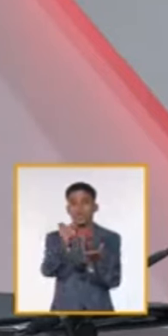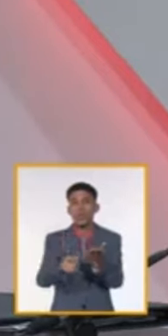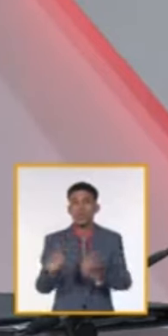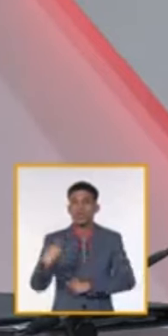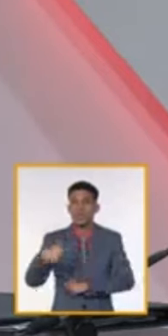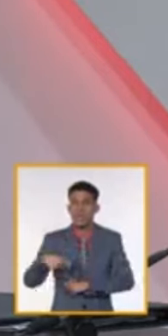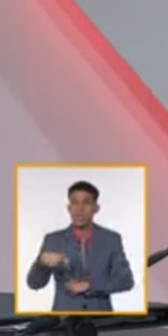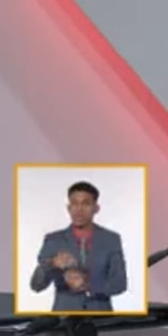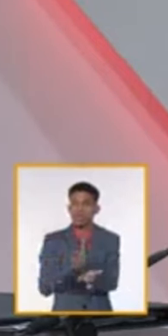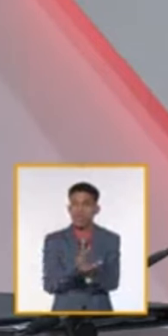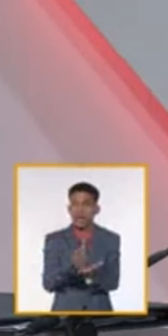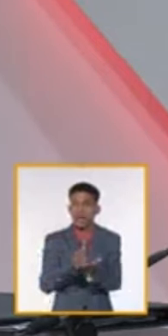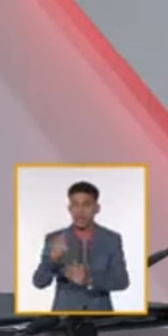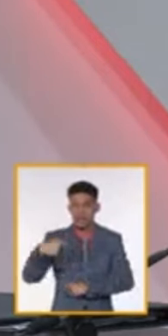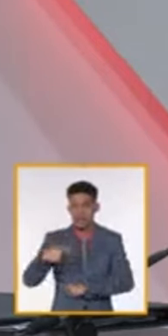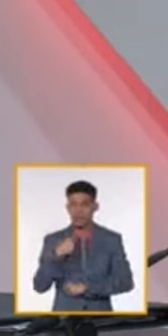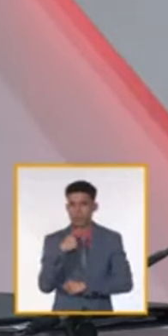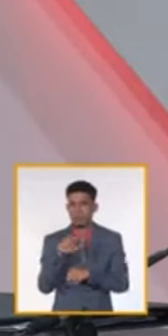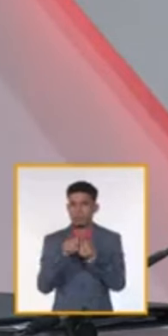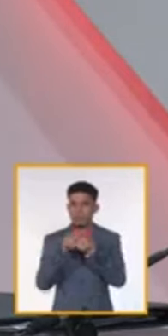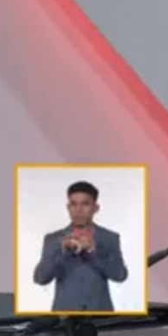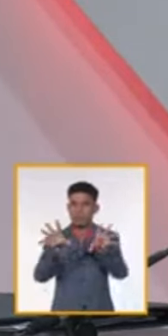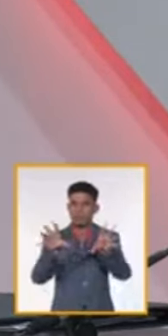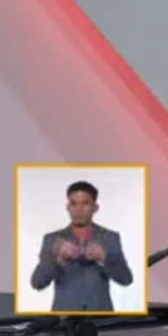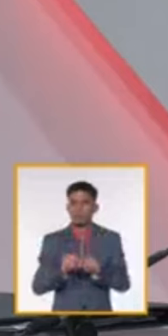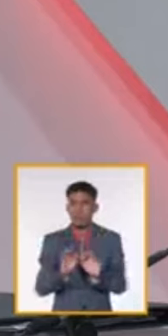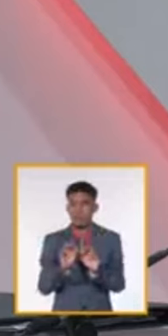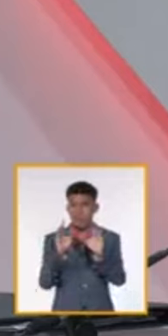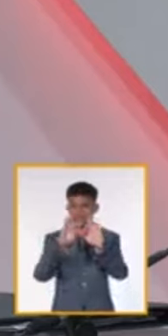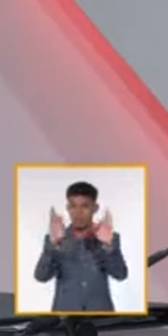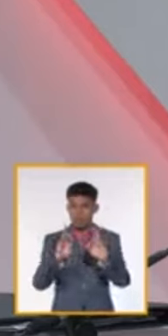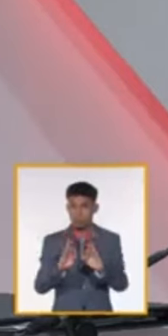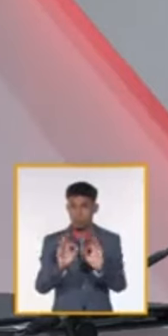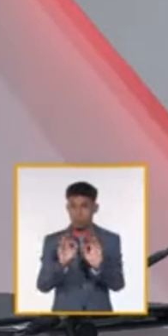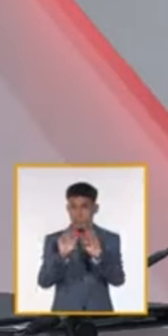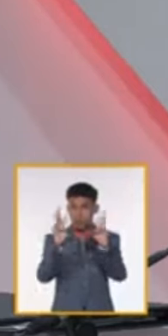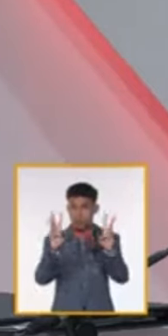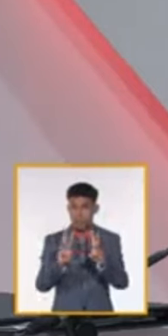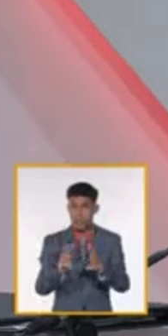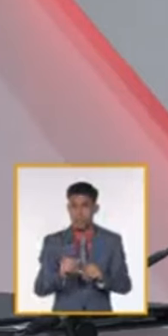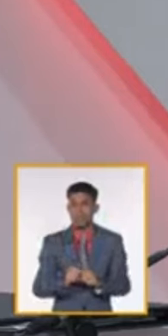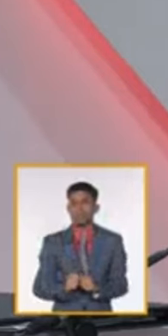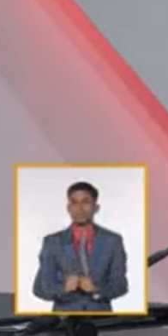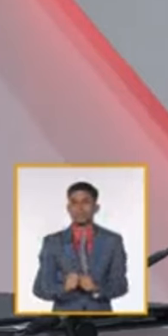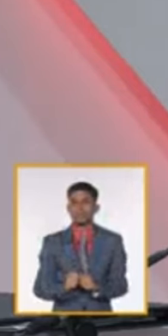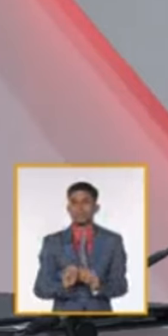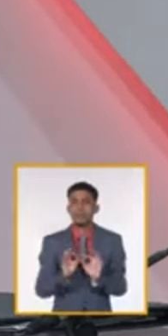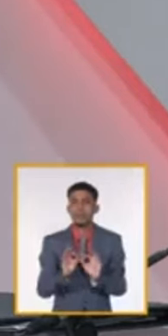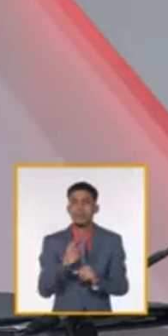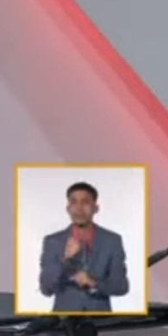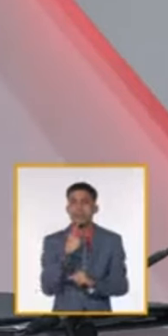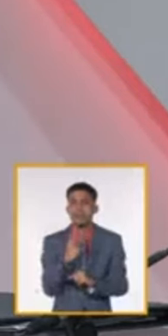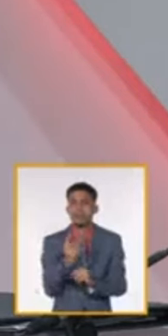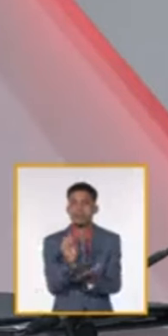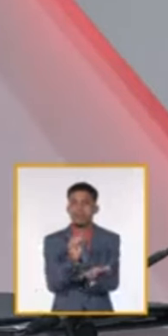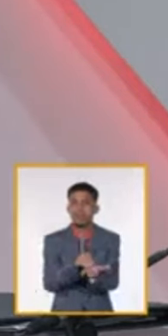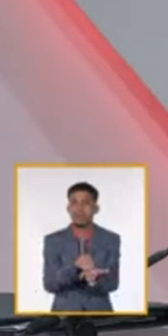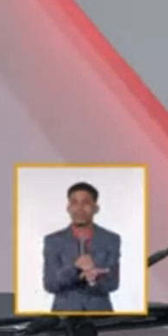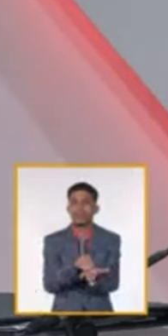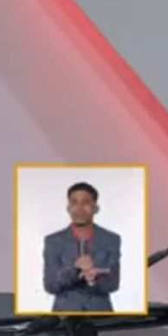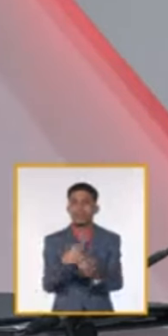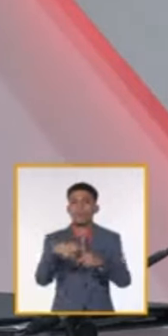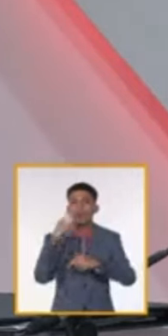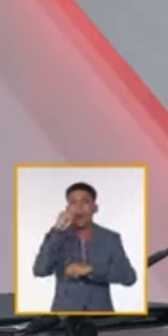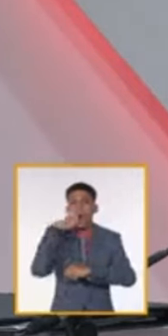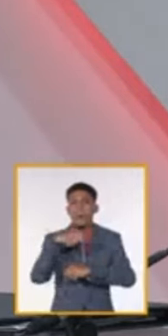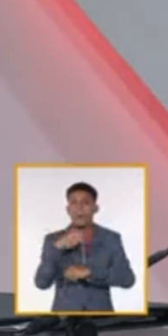habían publicado un artículo de un académico palestino que denunciaba la violación de los derechos humanos